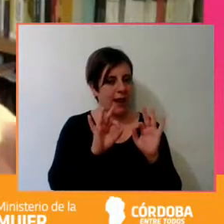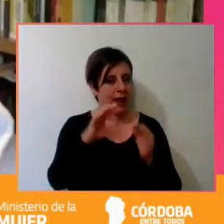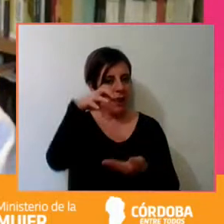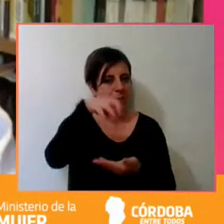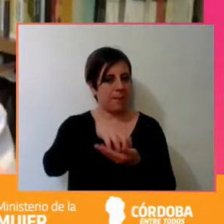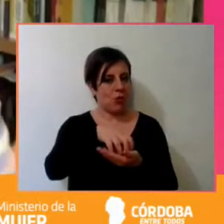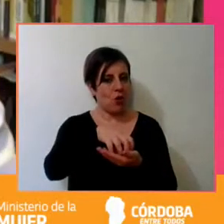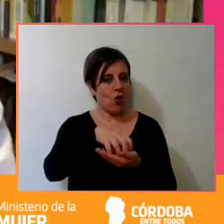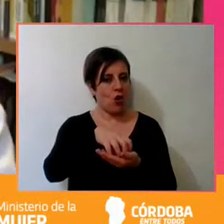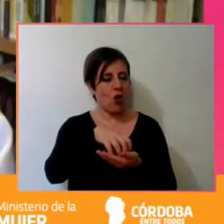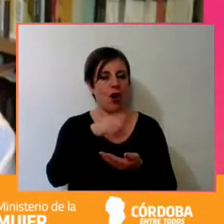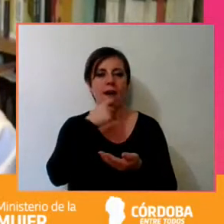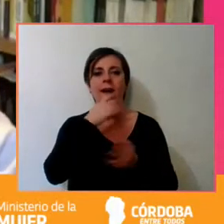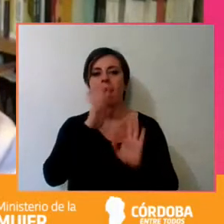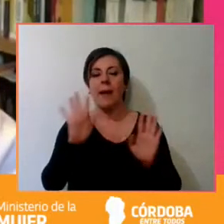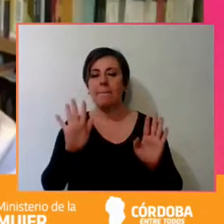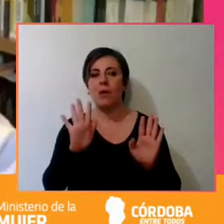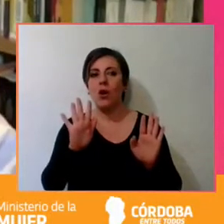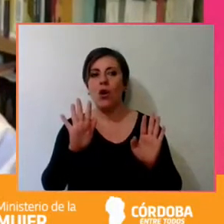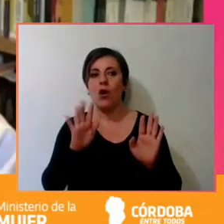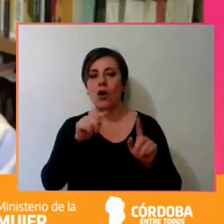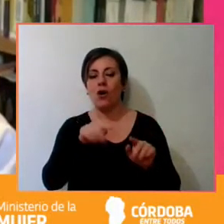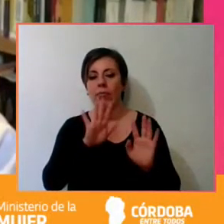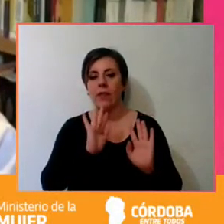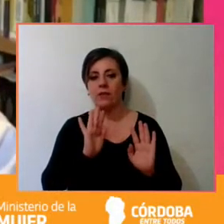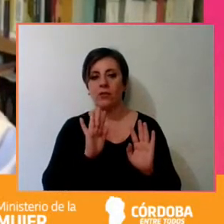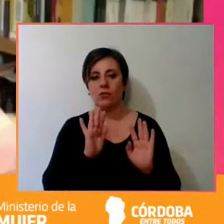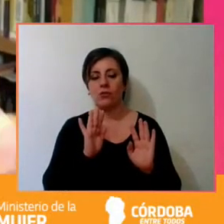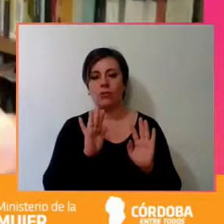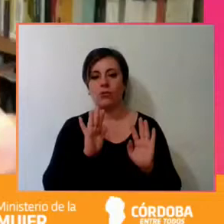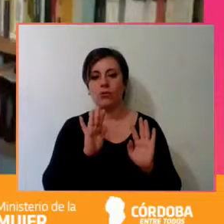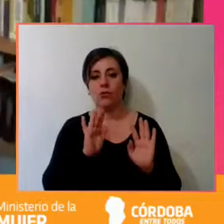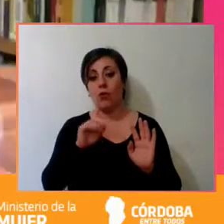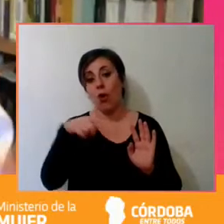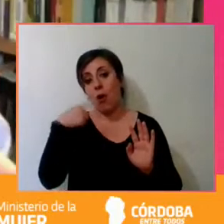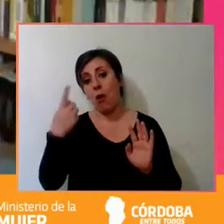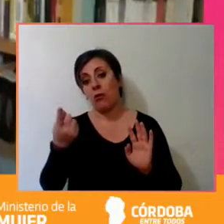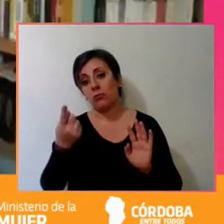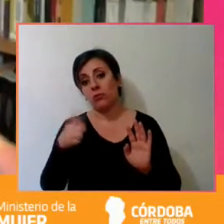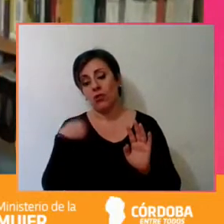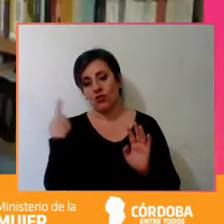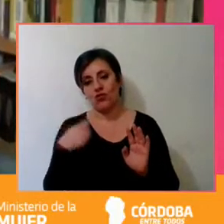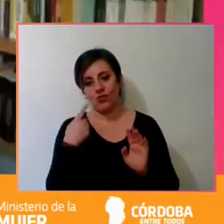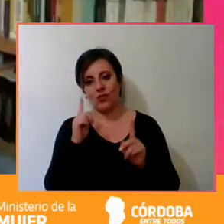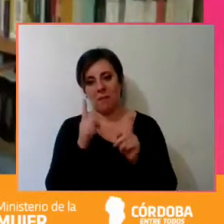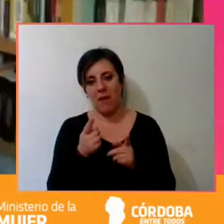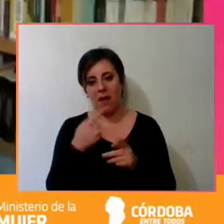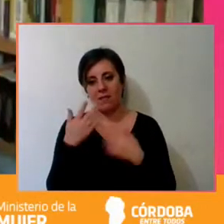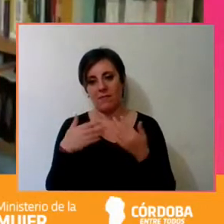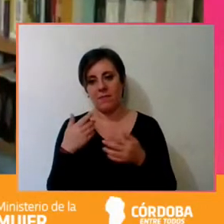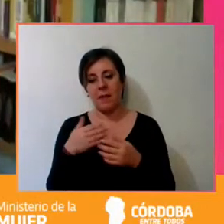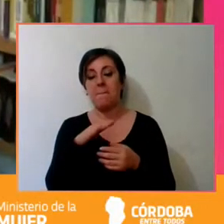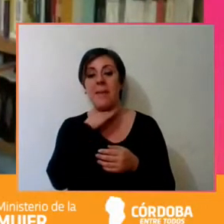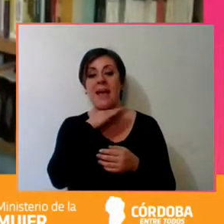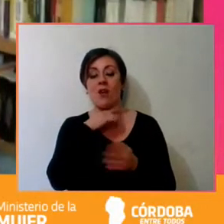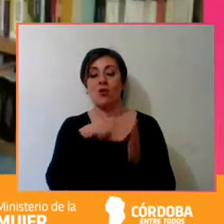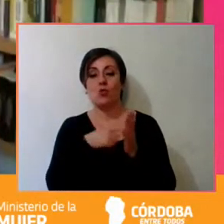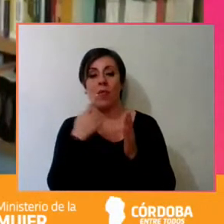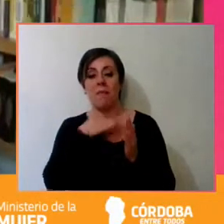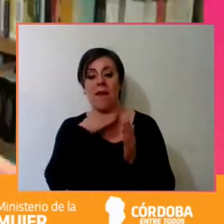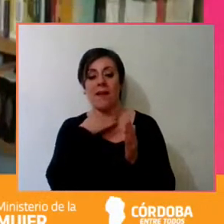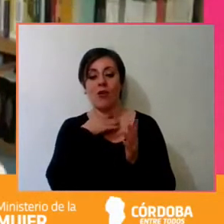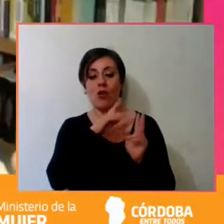fue un ejemplo de esto, es un ejemplo de esto. Otro, nosotros hicimos también en la Ciudad de México este